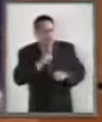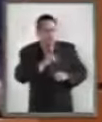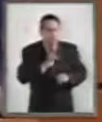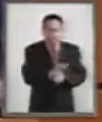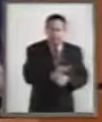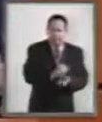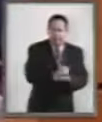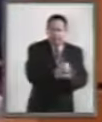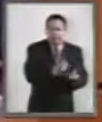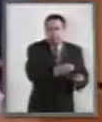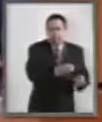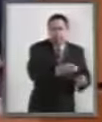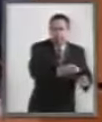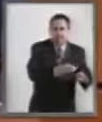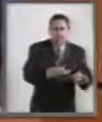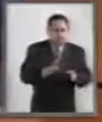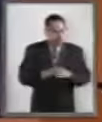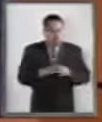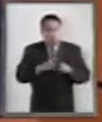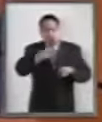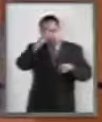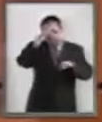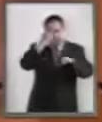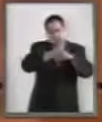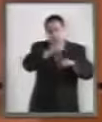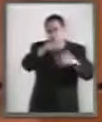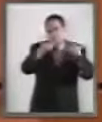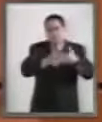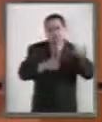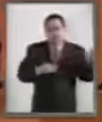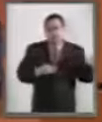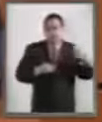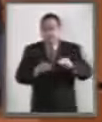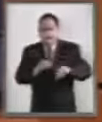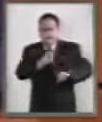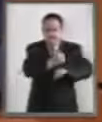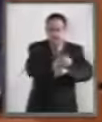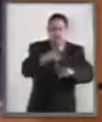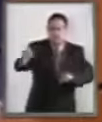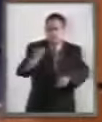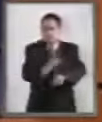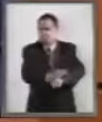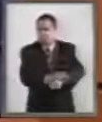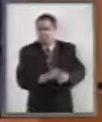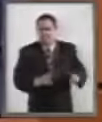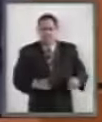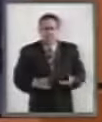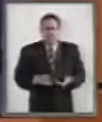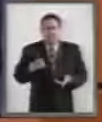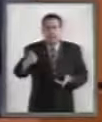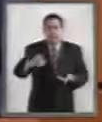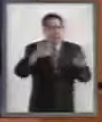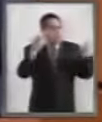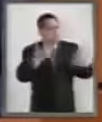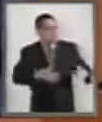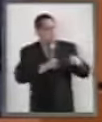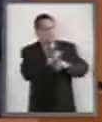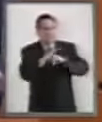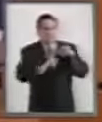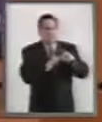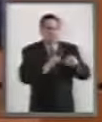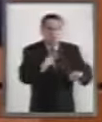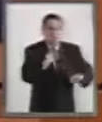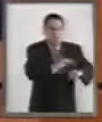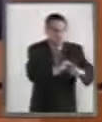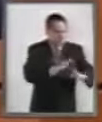dedicado a garantizar la penetración del capital extranjero y su hegemonía, dedicado a proteger a las grandes empresas